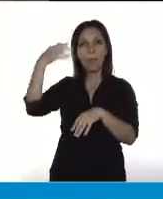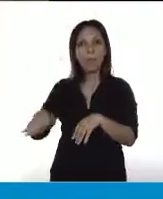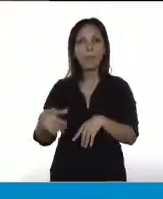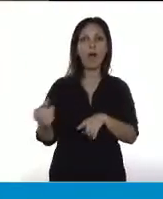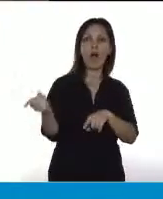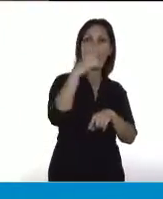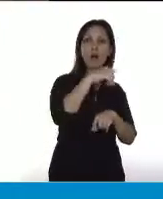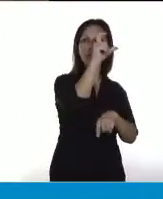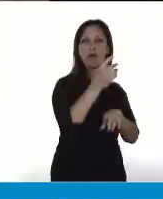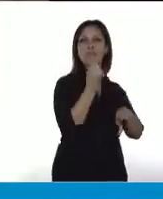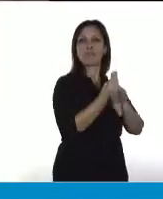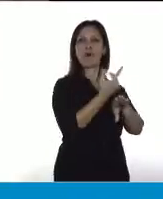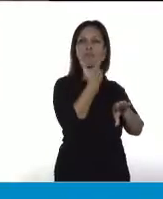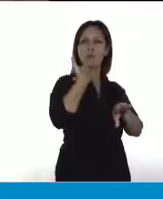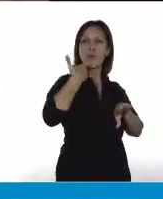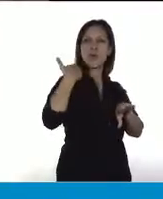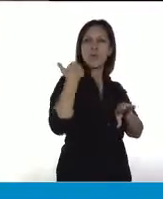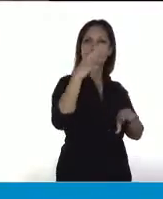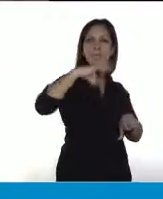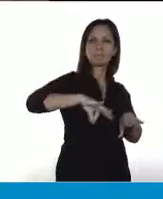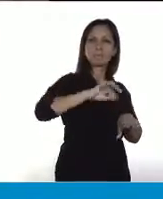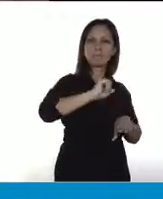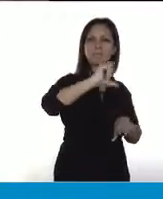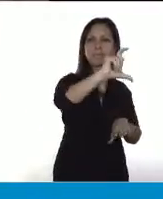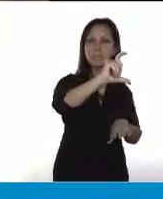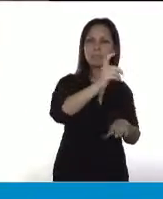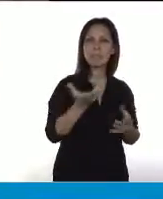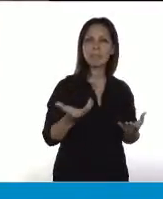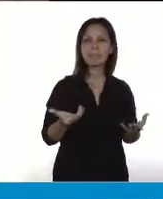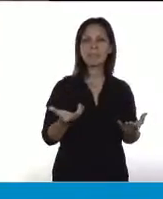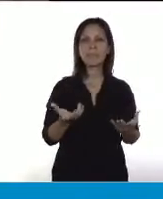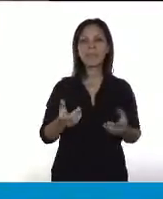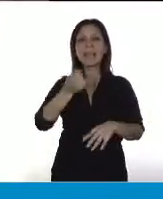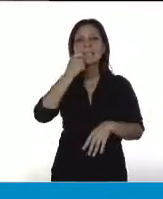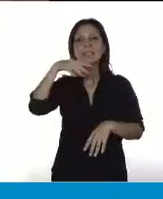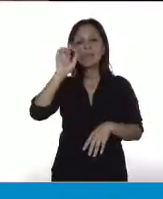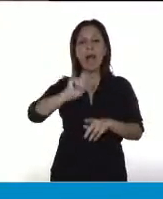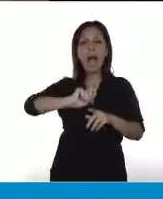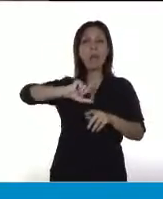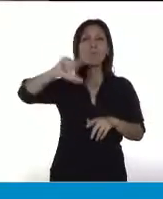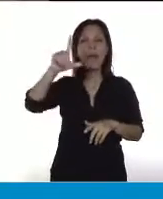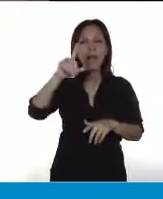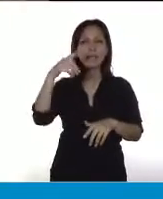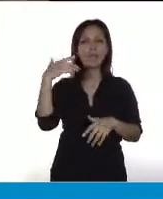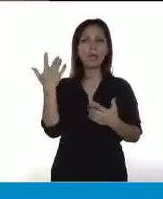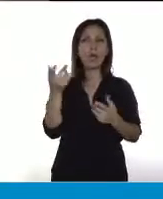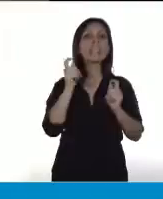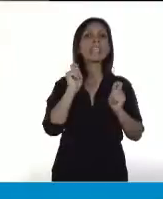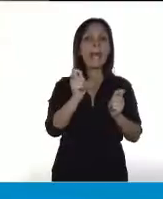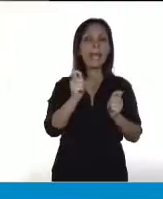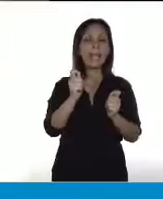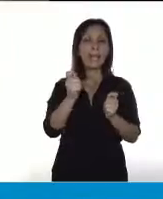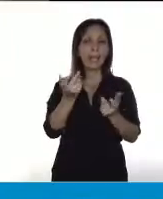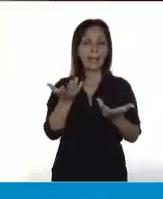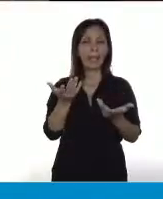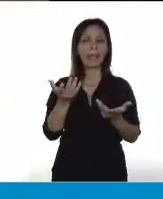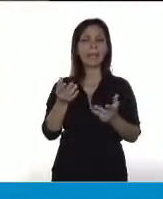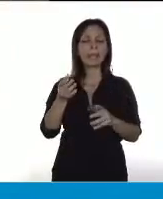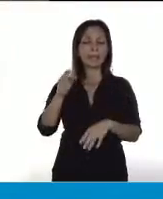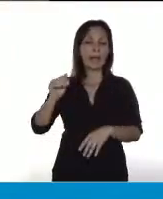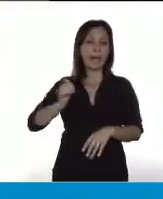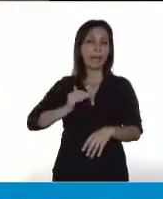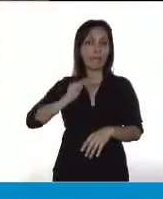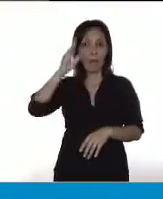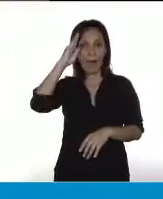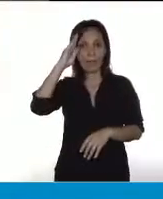sueldos exuberantes. Quienes sí tuvieron un aumento histórico, y ya lo dijimos aquí también, fueron las fuerzas represivas. después de rodear a